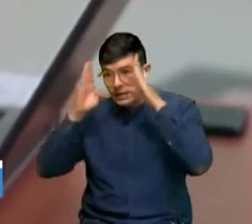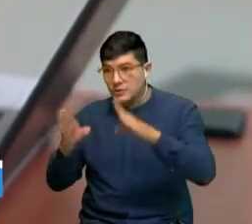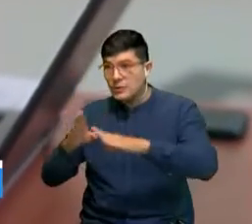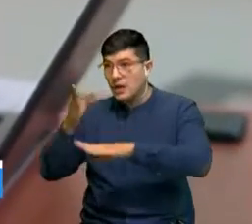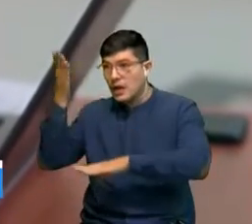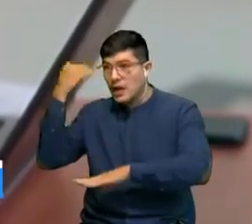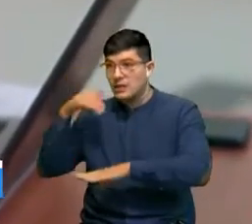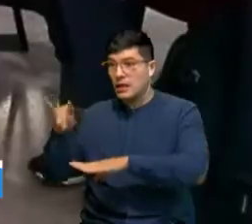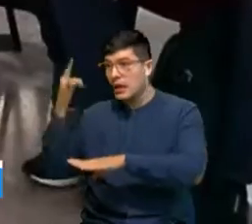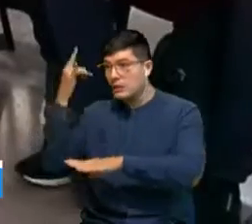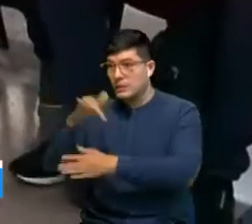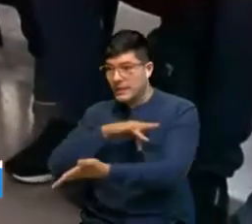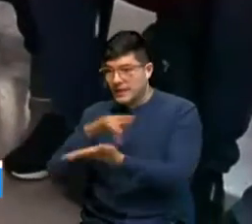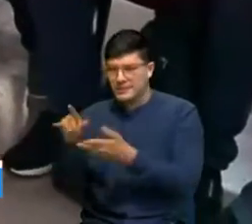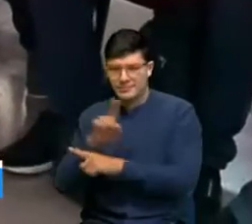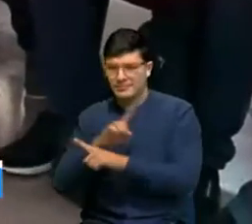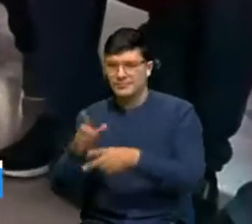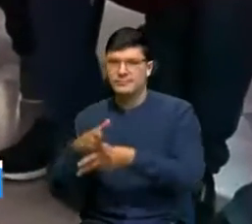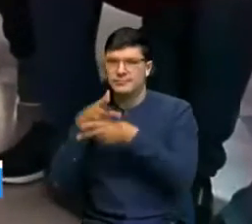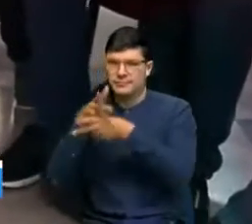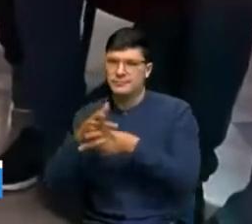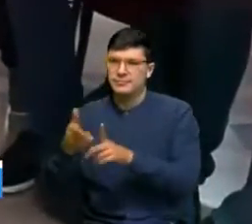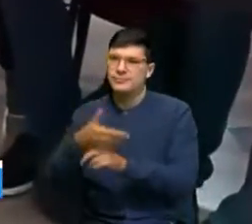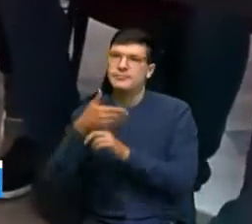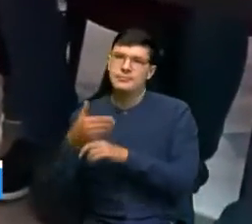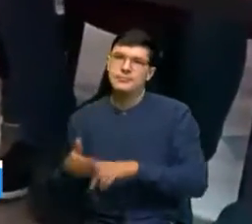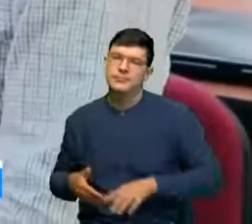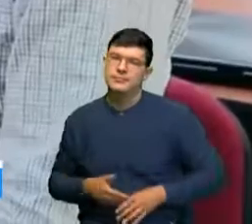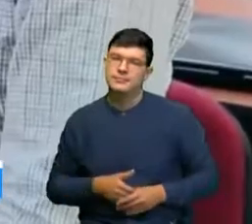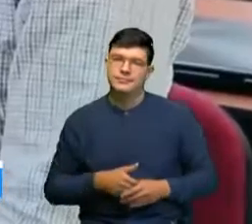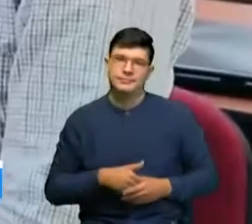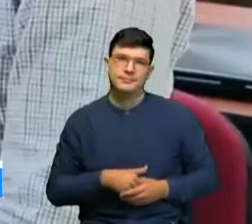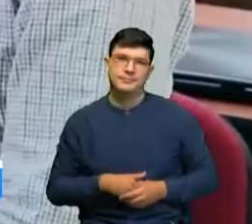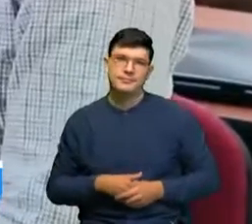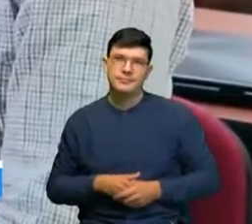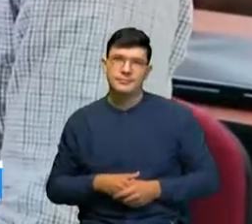hechos en las declaratorias de los municipios y presentadas al ámbito nacional desde el departamental.